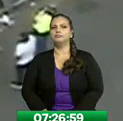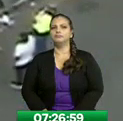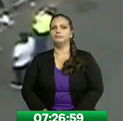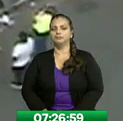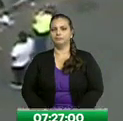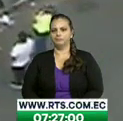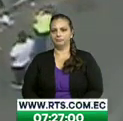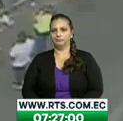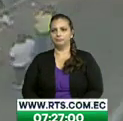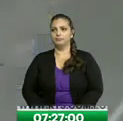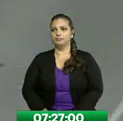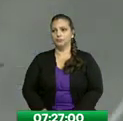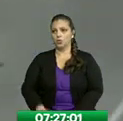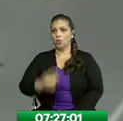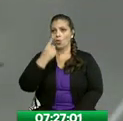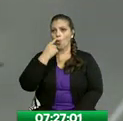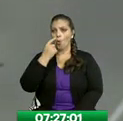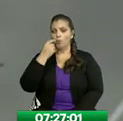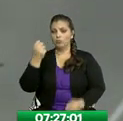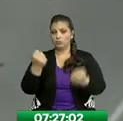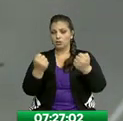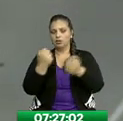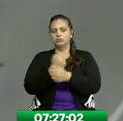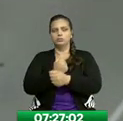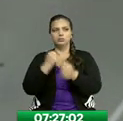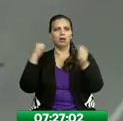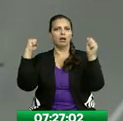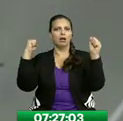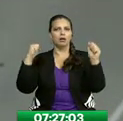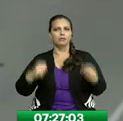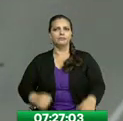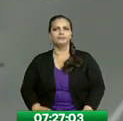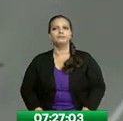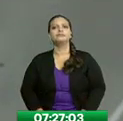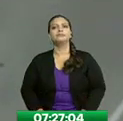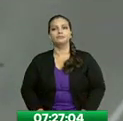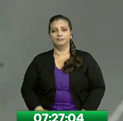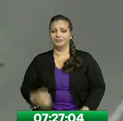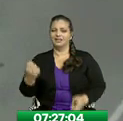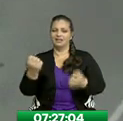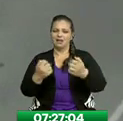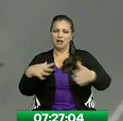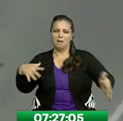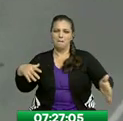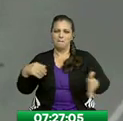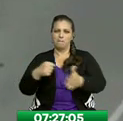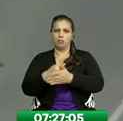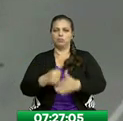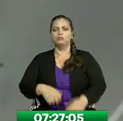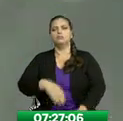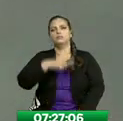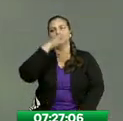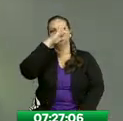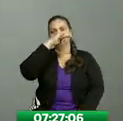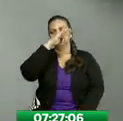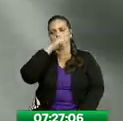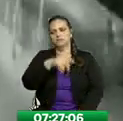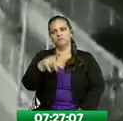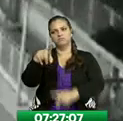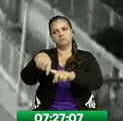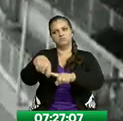El conductor corrió con suerte y resultó ileso, mientras que el carro fue retenido para investigaciones.